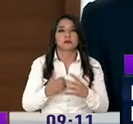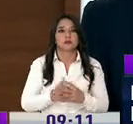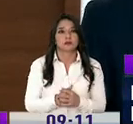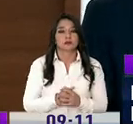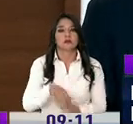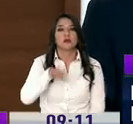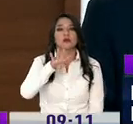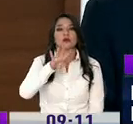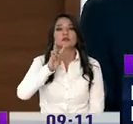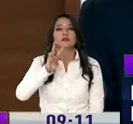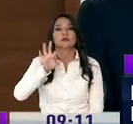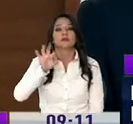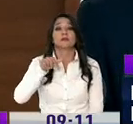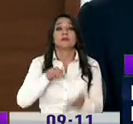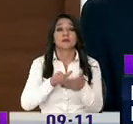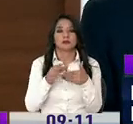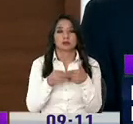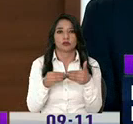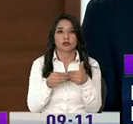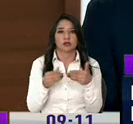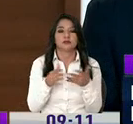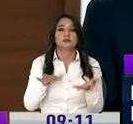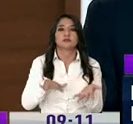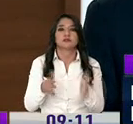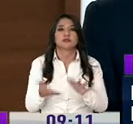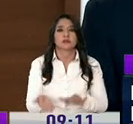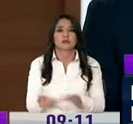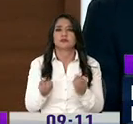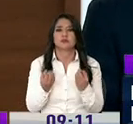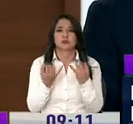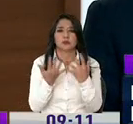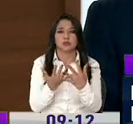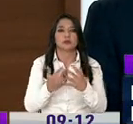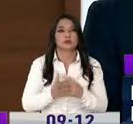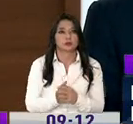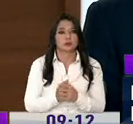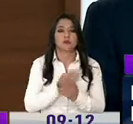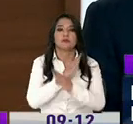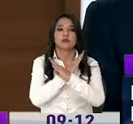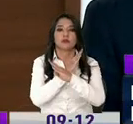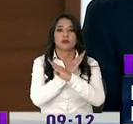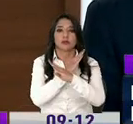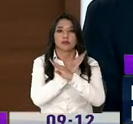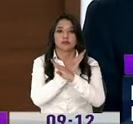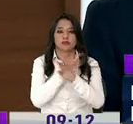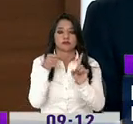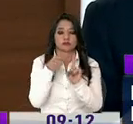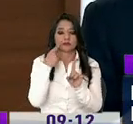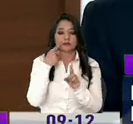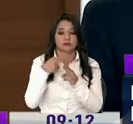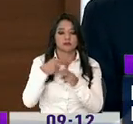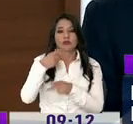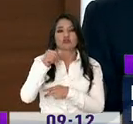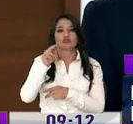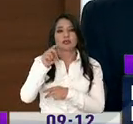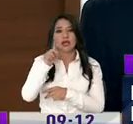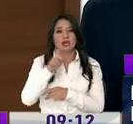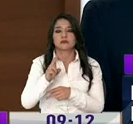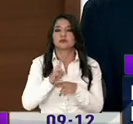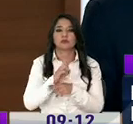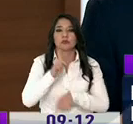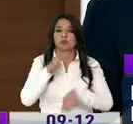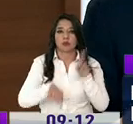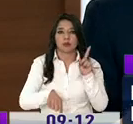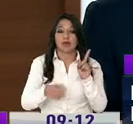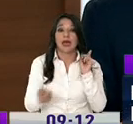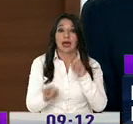asciende a $469,000, que es más o menos el monto que está bloqueado para que el señor González no pueda utilizarlo mientras no